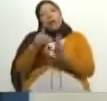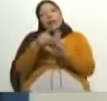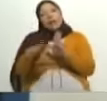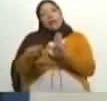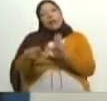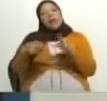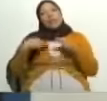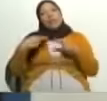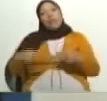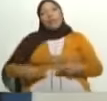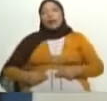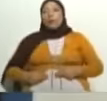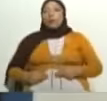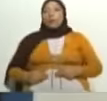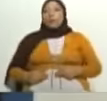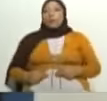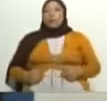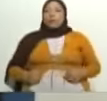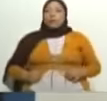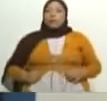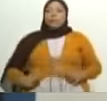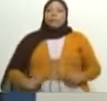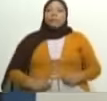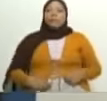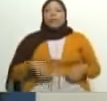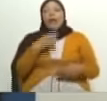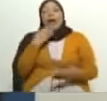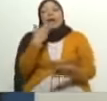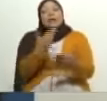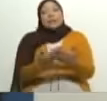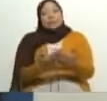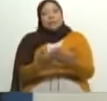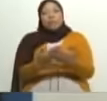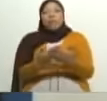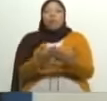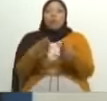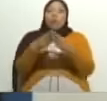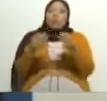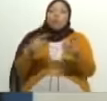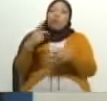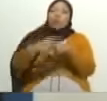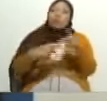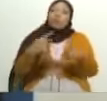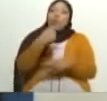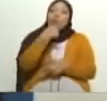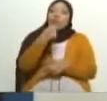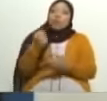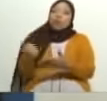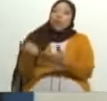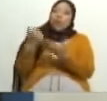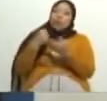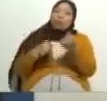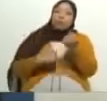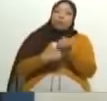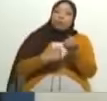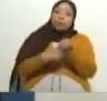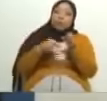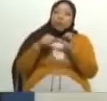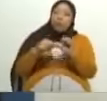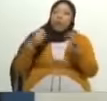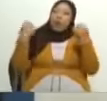Humanos agradecemos la facilitación que para este proceso ha ejercido y seguirá